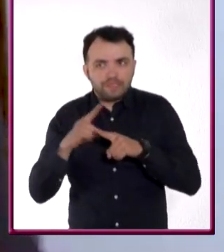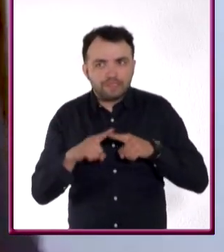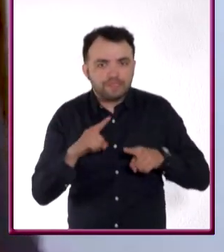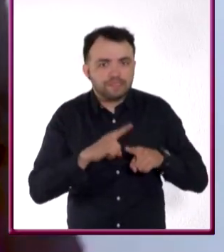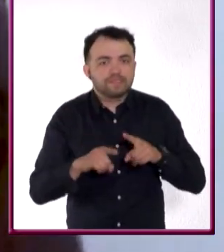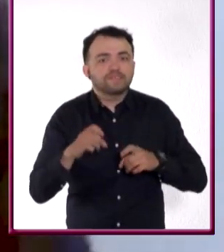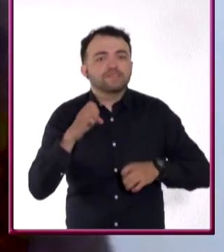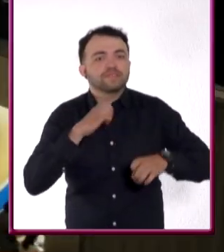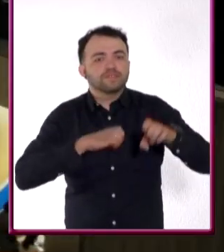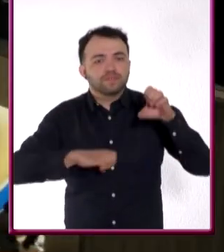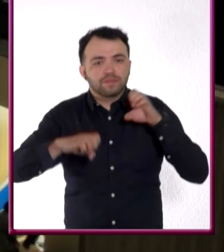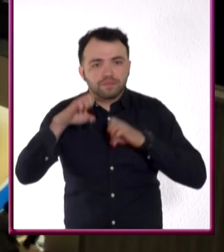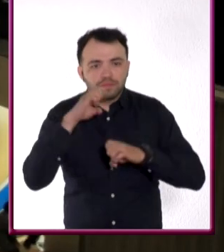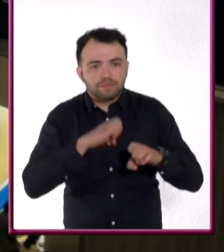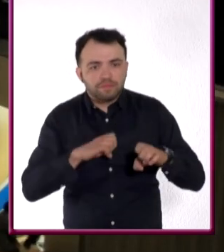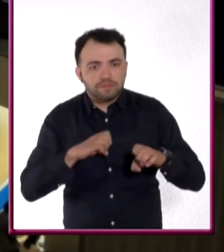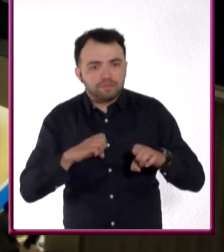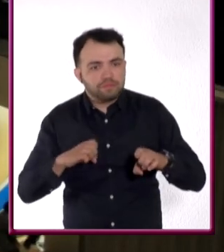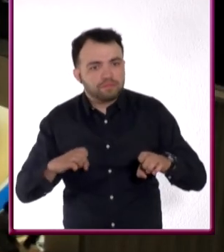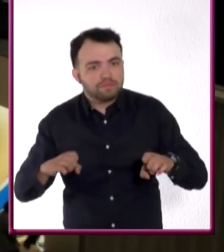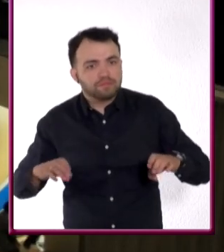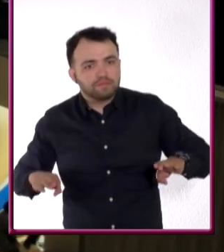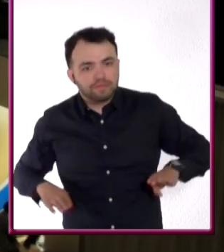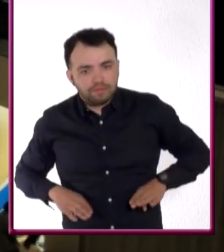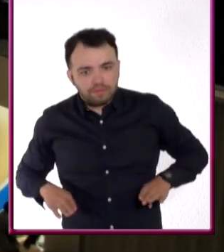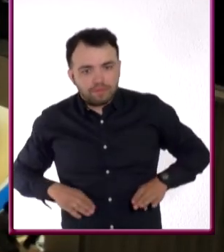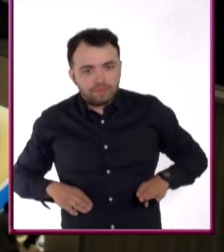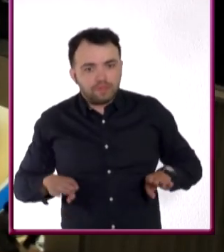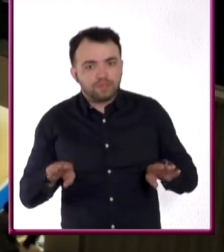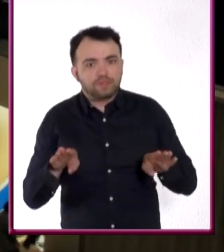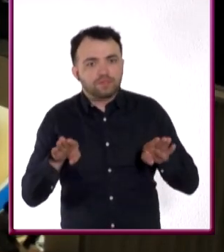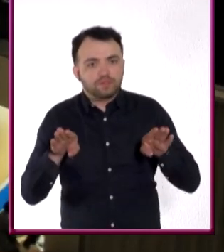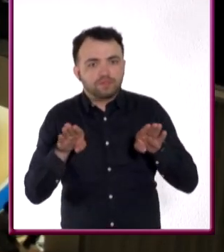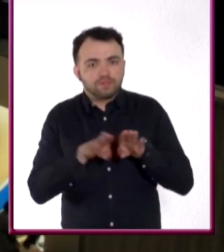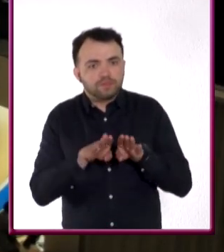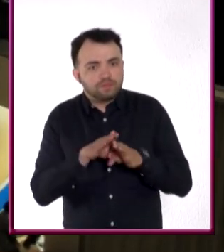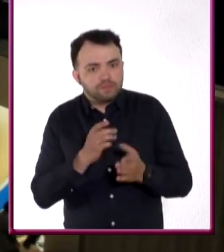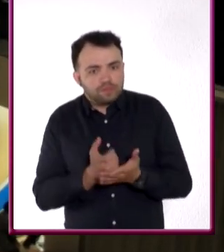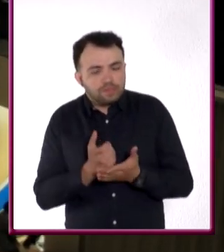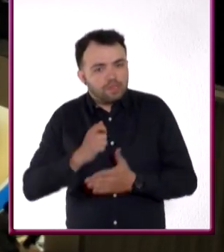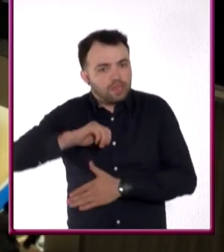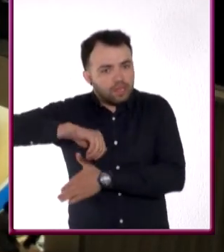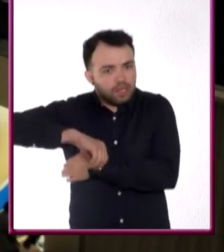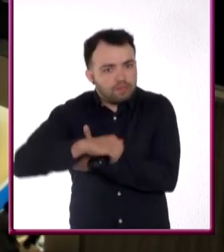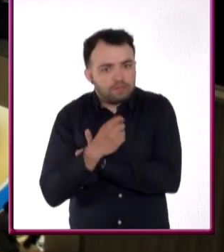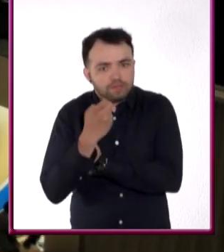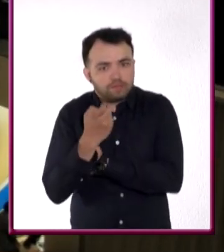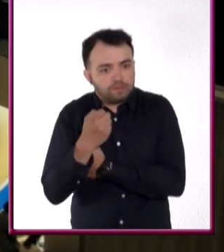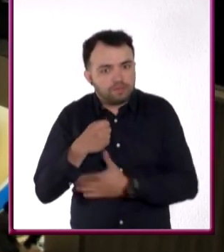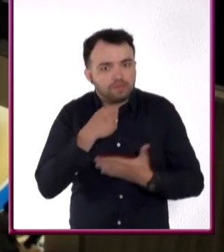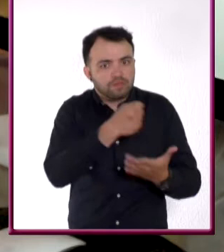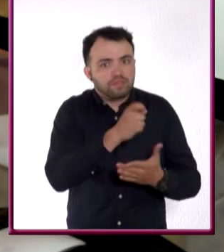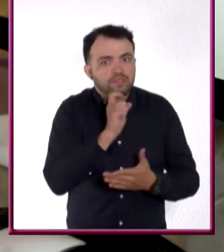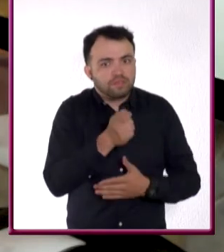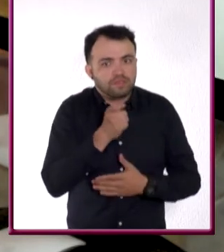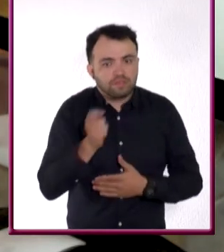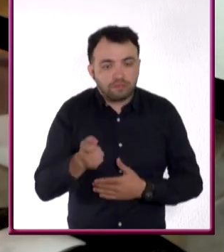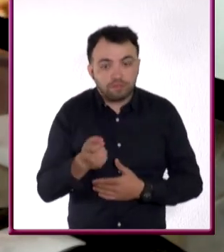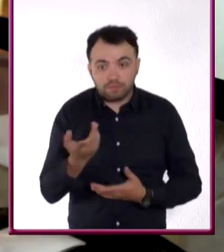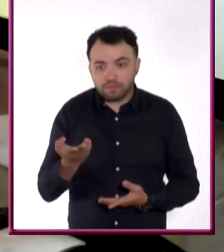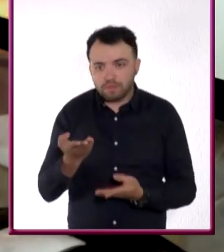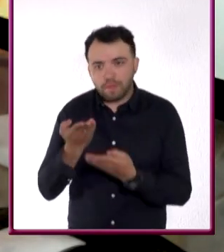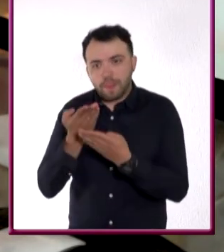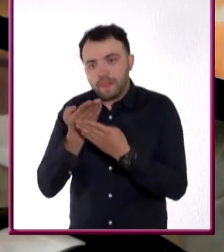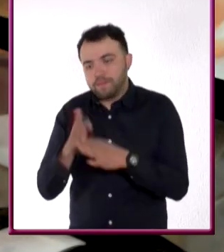cómo se están comportando, para saber a quién apostar, ¿no? Esos ahorros, esos recursos. En